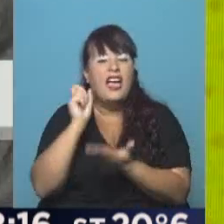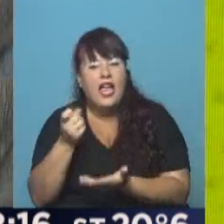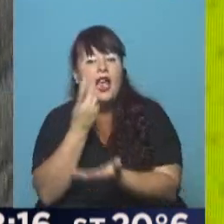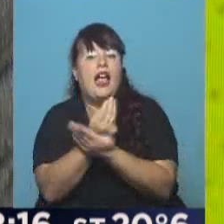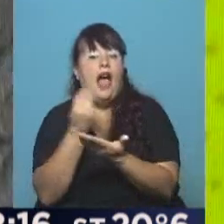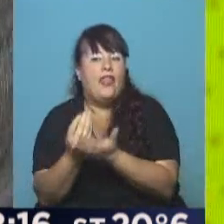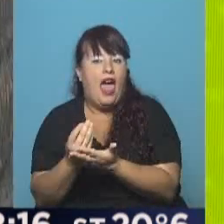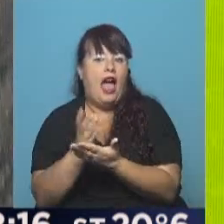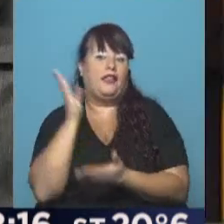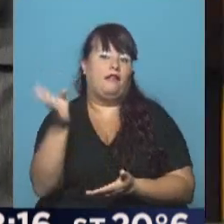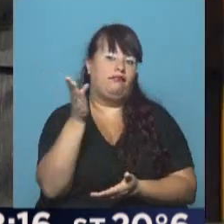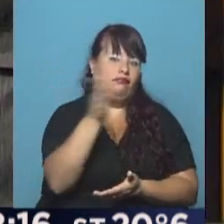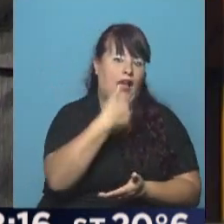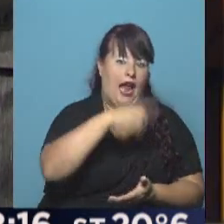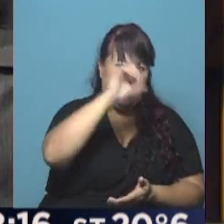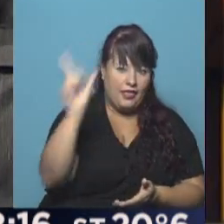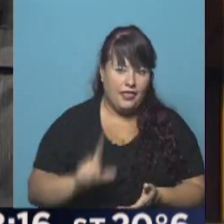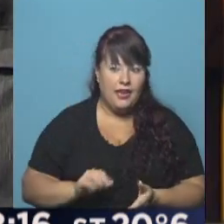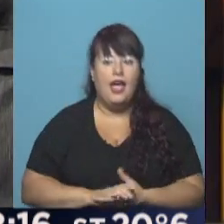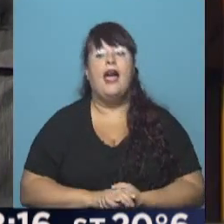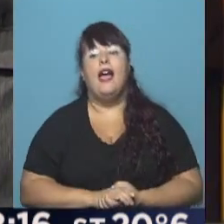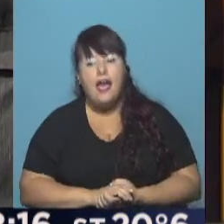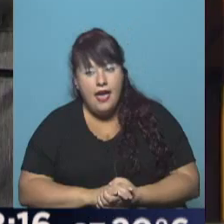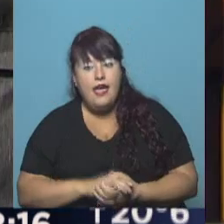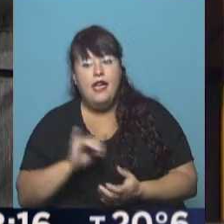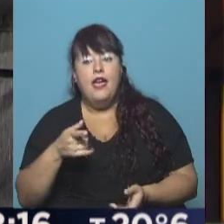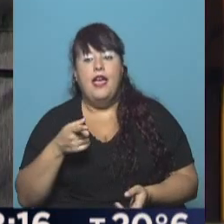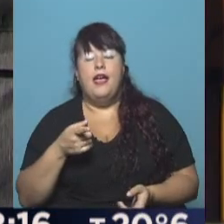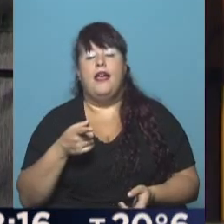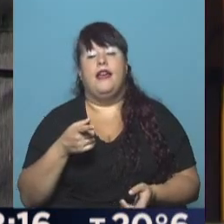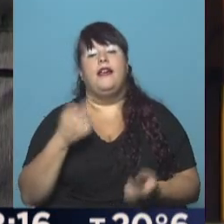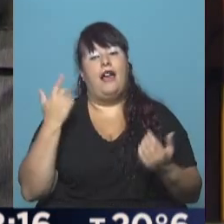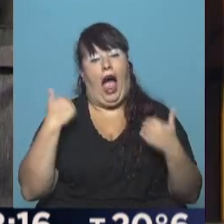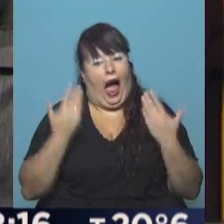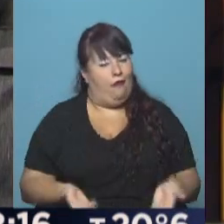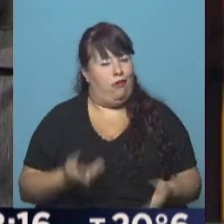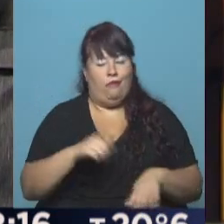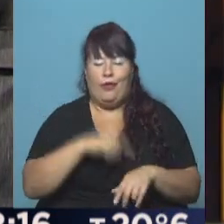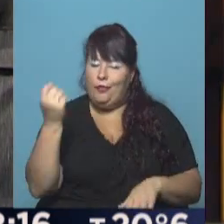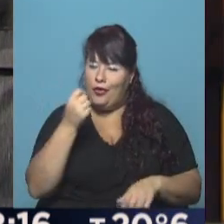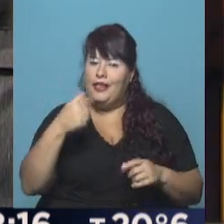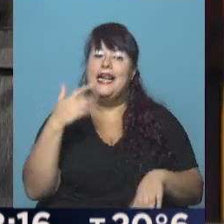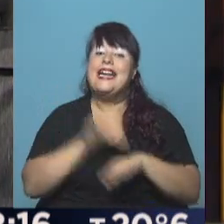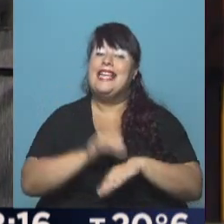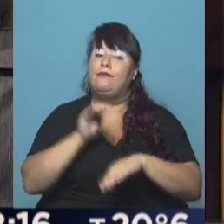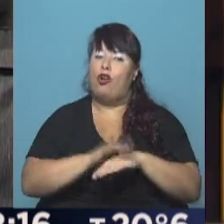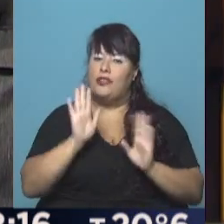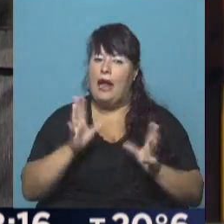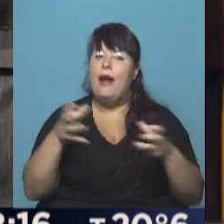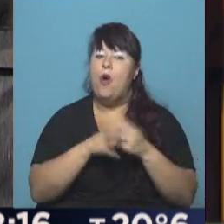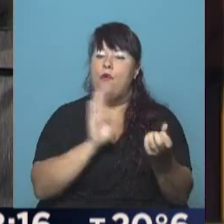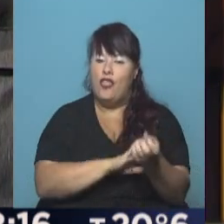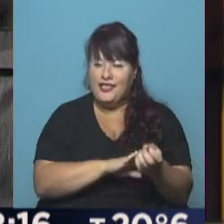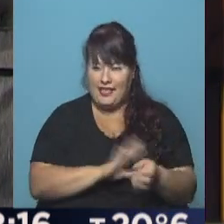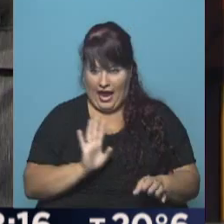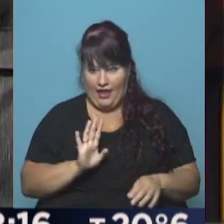los candidatos que van recorriendo la argentina si es una gran oportunidad y una gran responsabilidad para el frente de